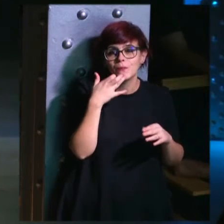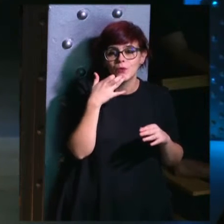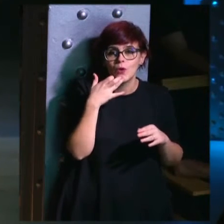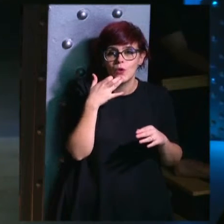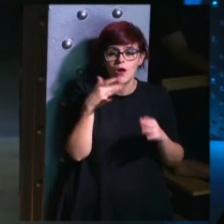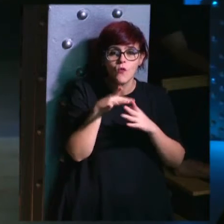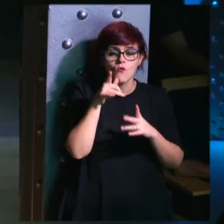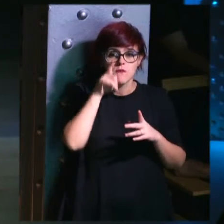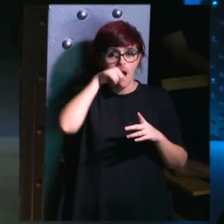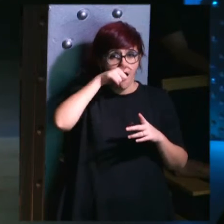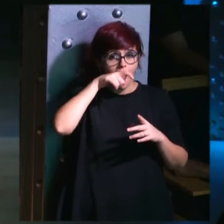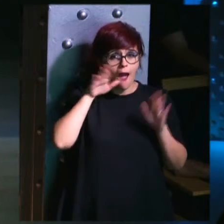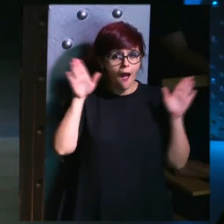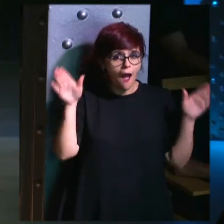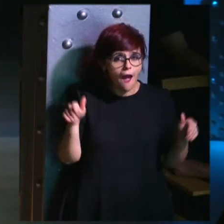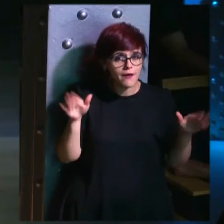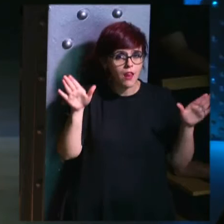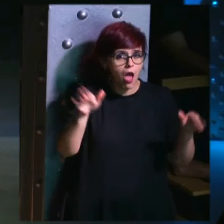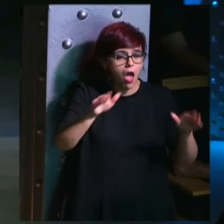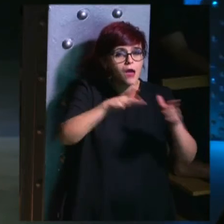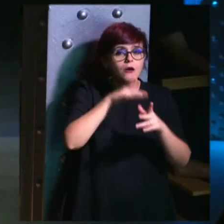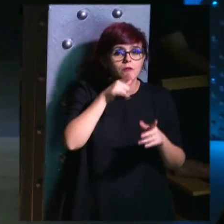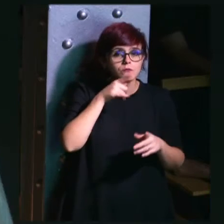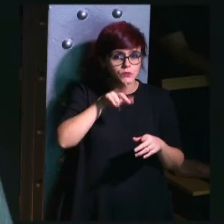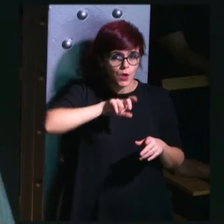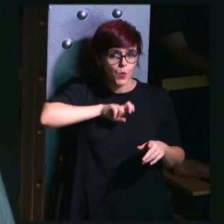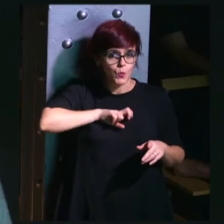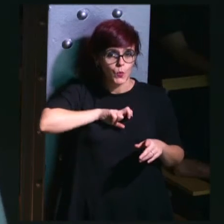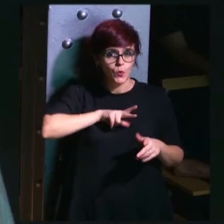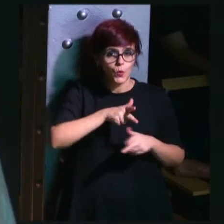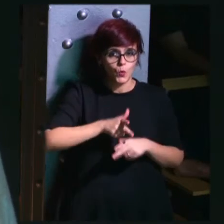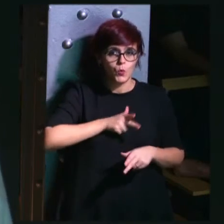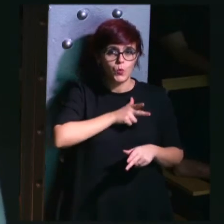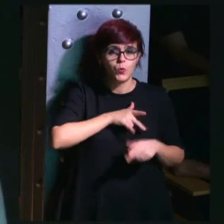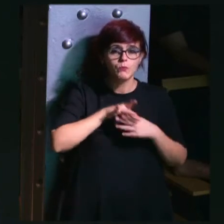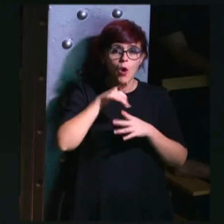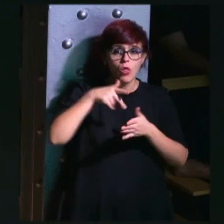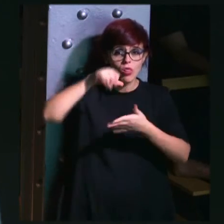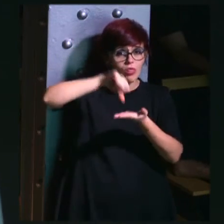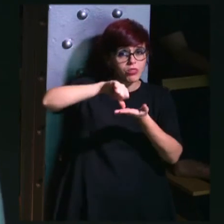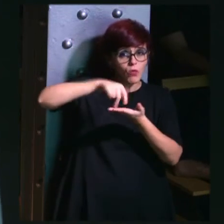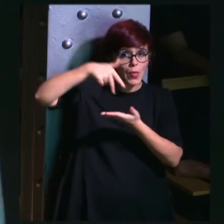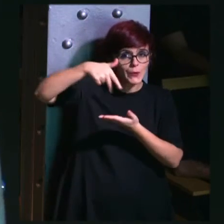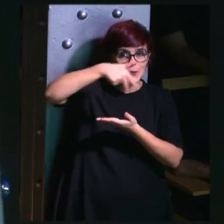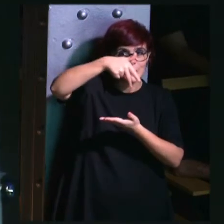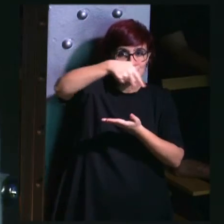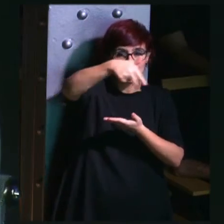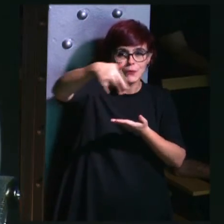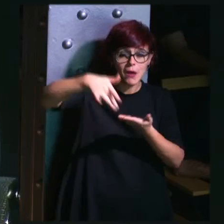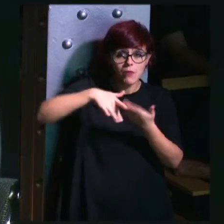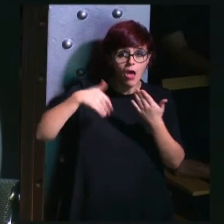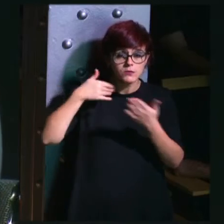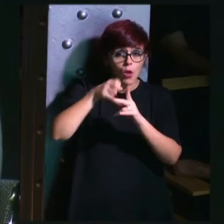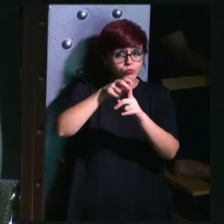lomo de un águila y ver lo que veía un águila cuando vuela por encima de una ciudad, que es un punto de vista que hasta este momento no habíamos tenido.